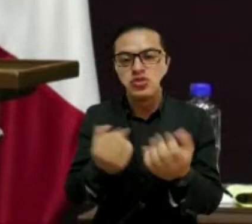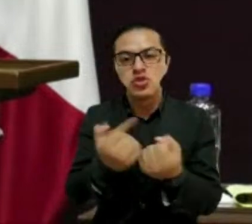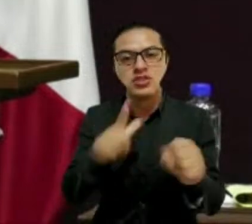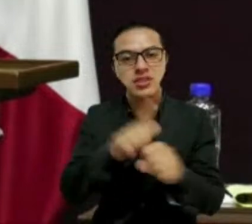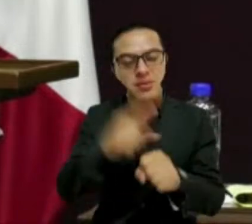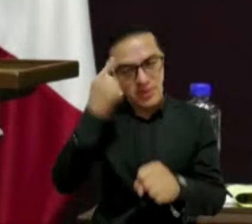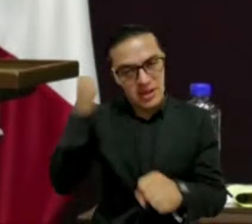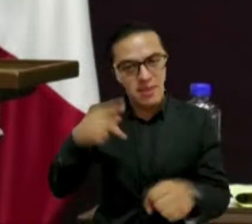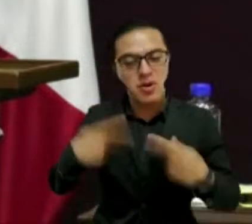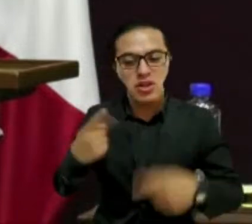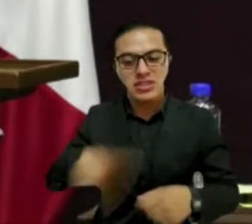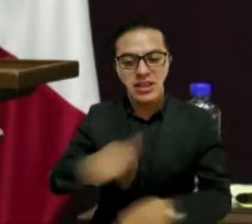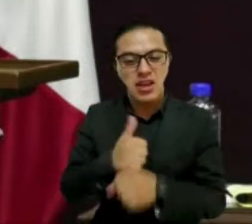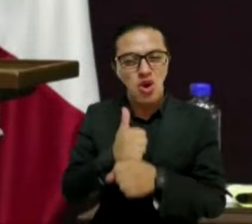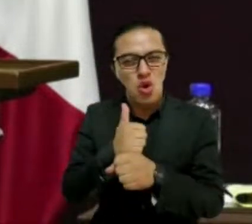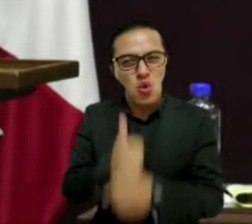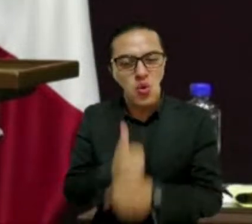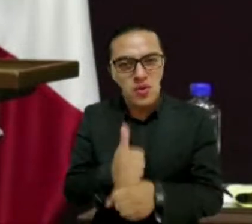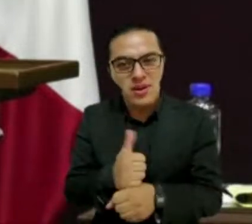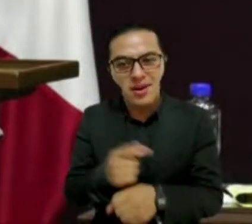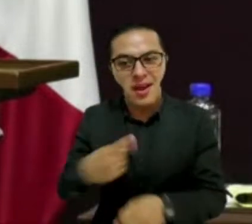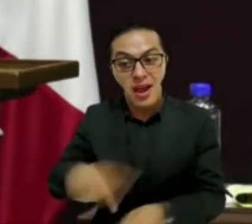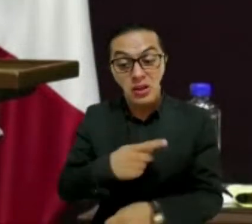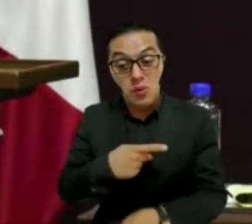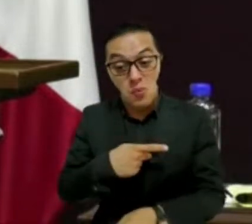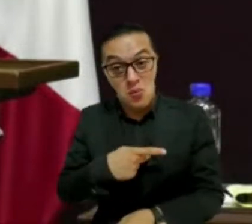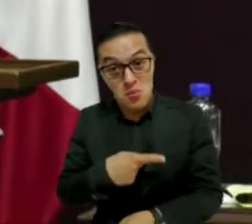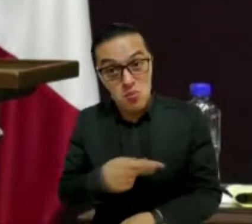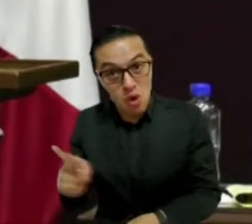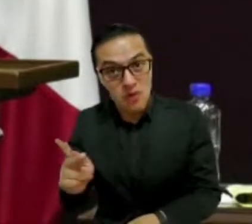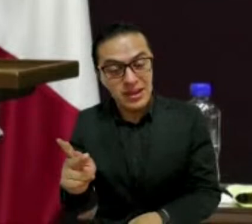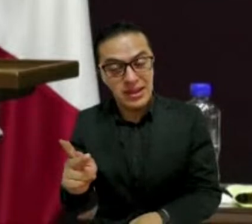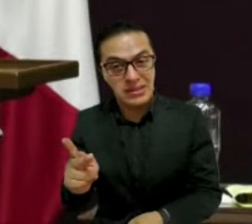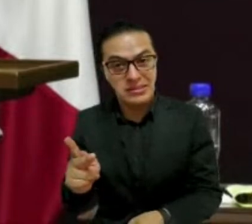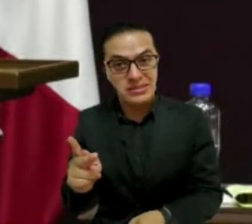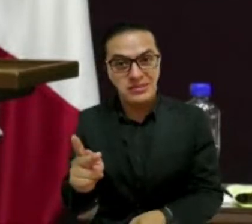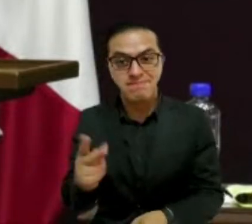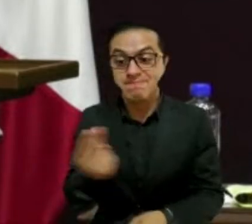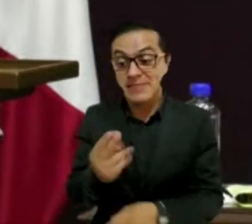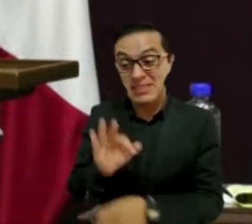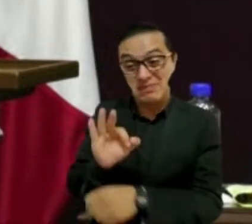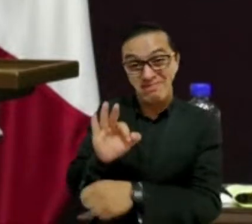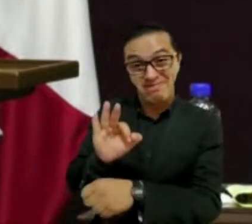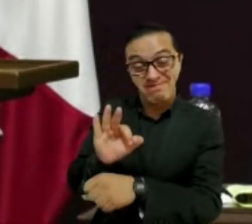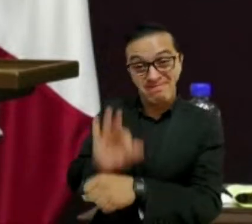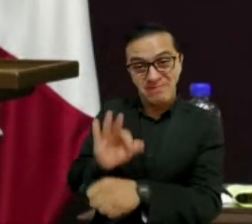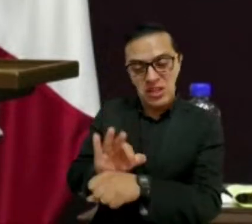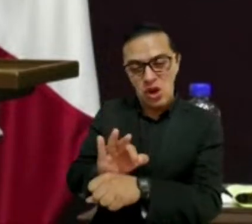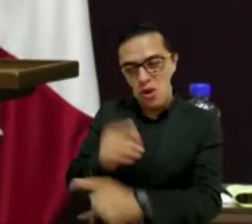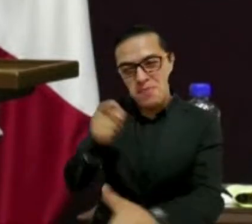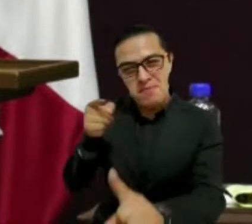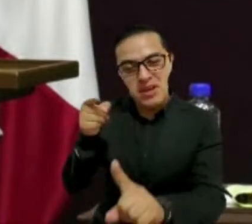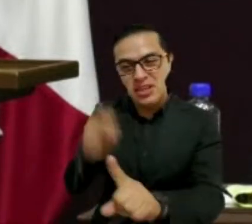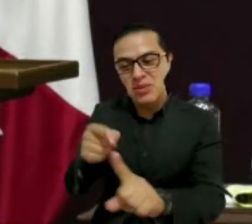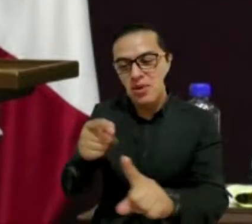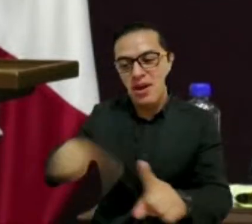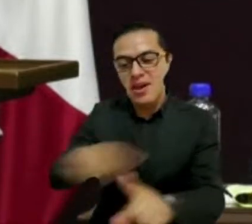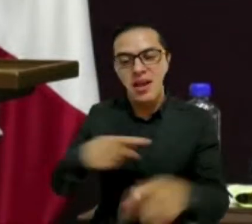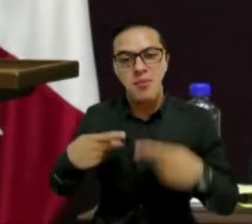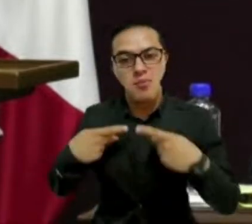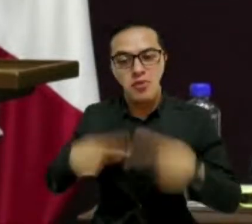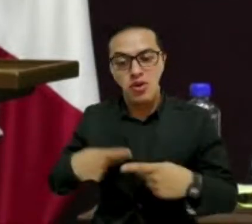en condición de pobreza moderada y extrema, se debe enfocar en el desarrollo de las víctimas y sus familias por los siguientes